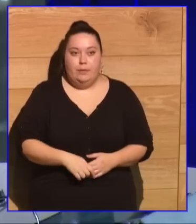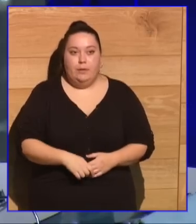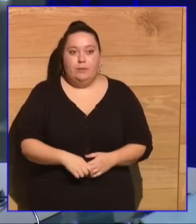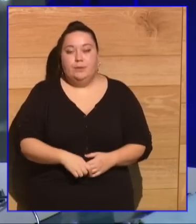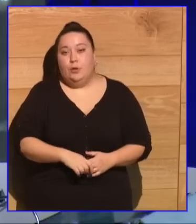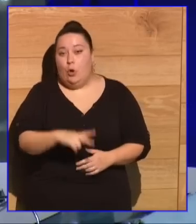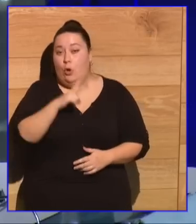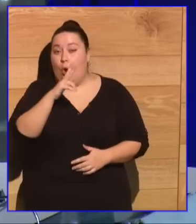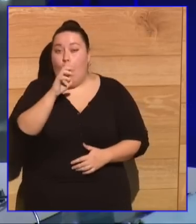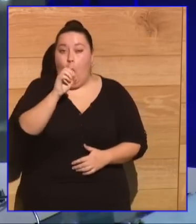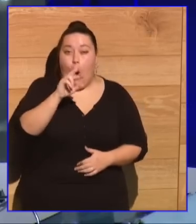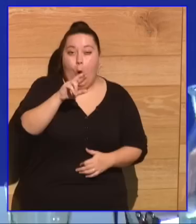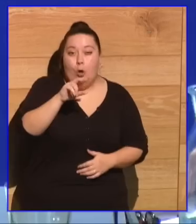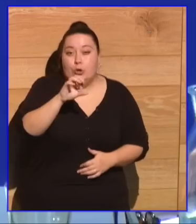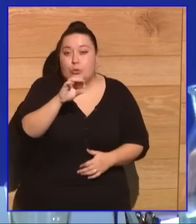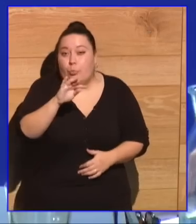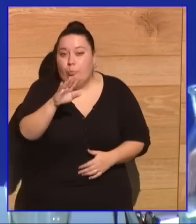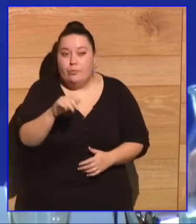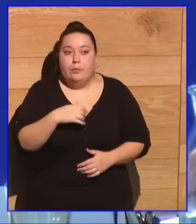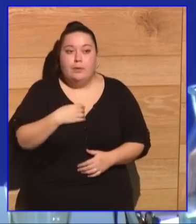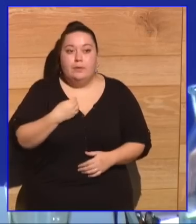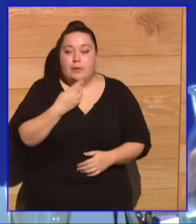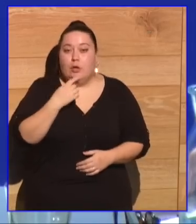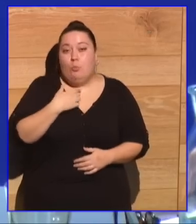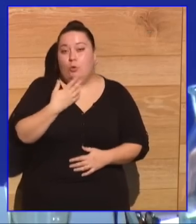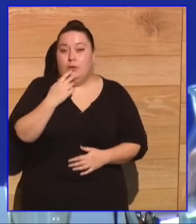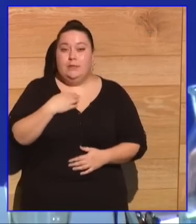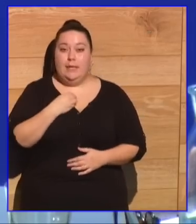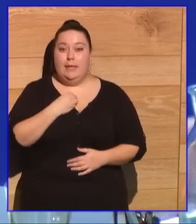Hortzburg, no lo sé. Hay que decirlo como si te viniera un provechito.